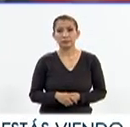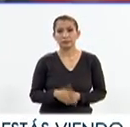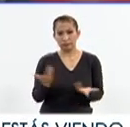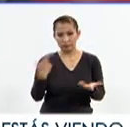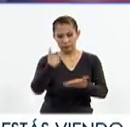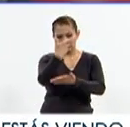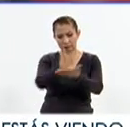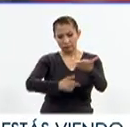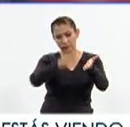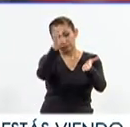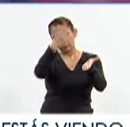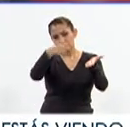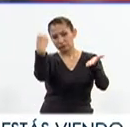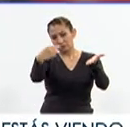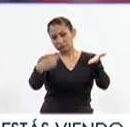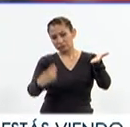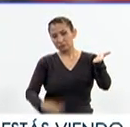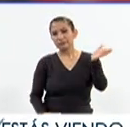hacemos la lista.